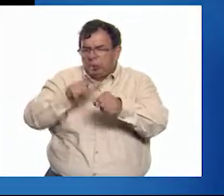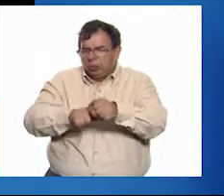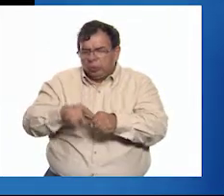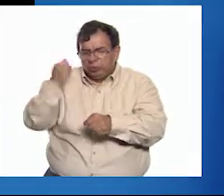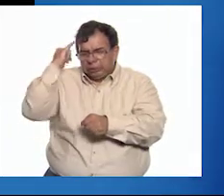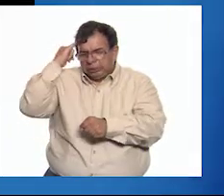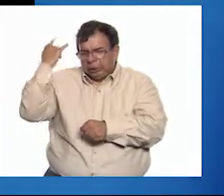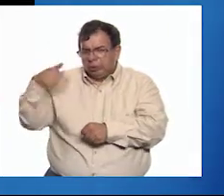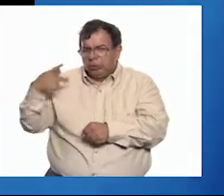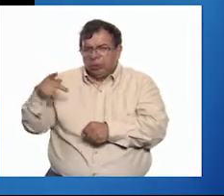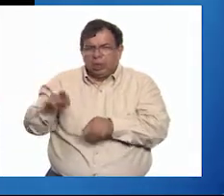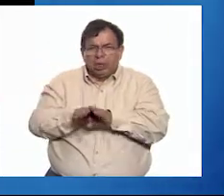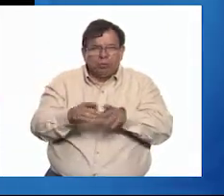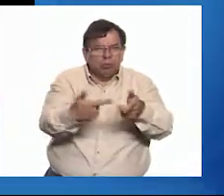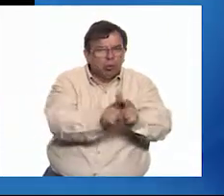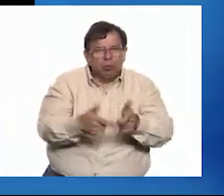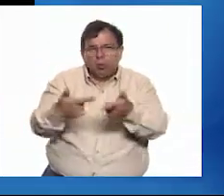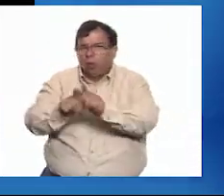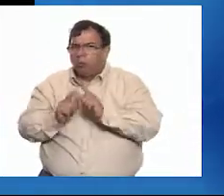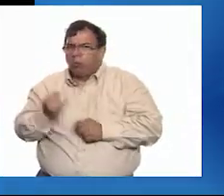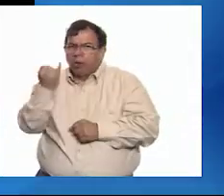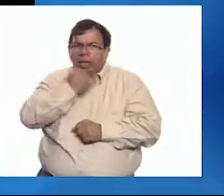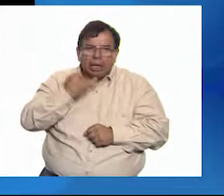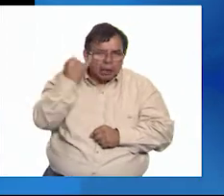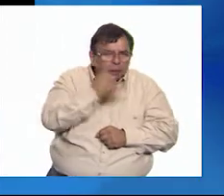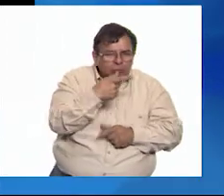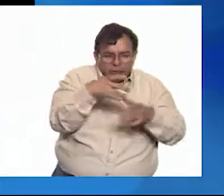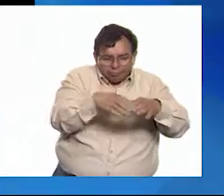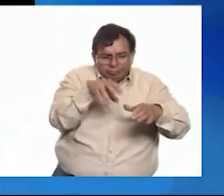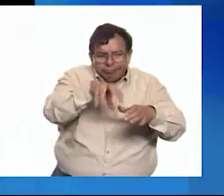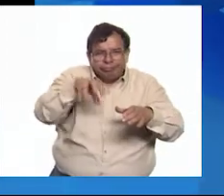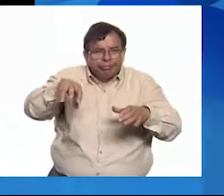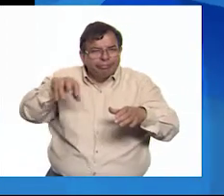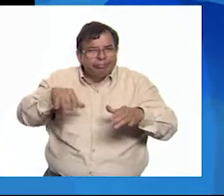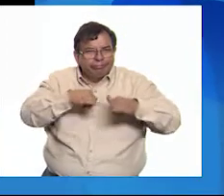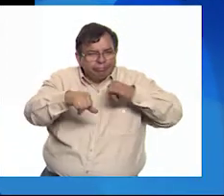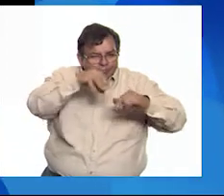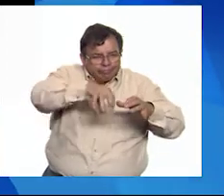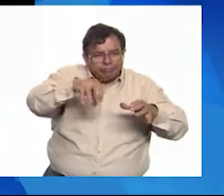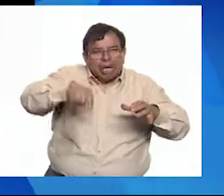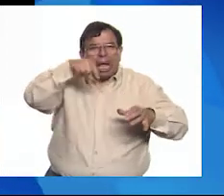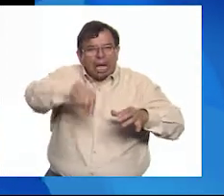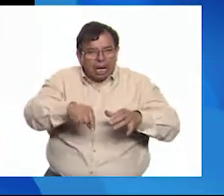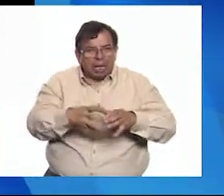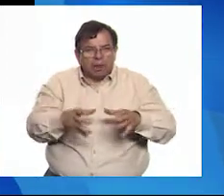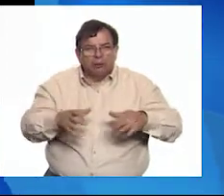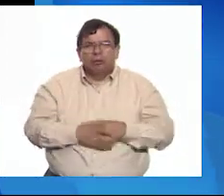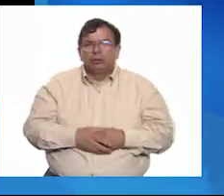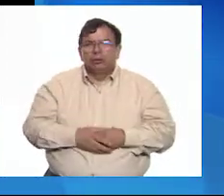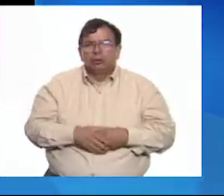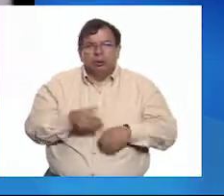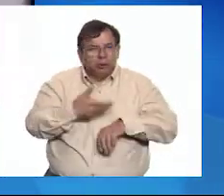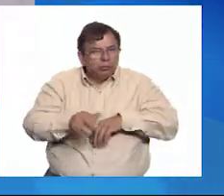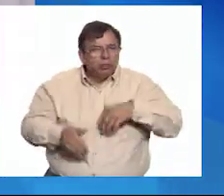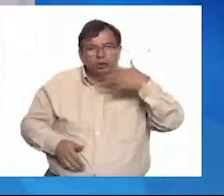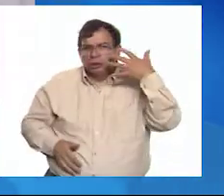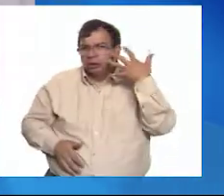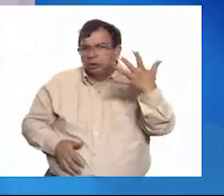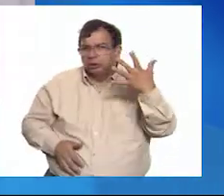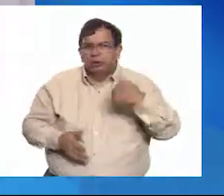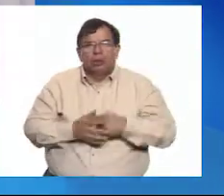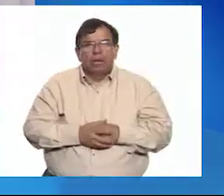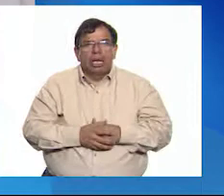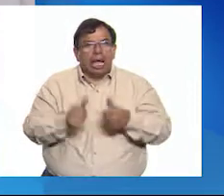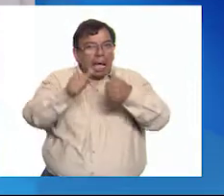aborigen y las diferentes tribus, idiomas, dialectos y lugares geográficos donde se desarrolla. Número 5. El